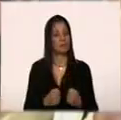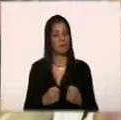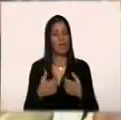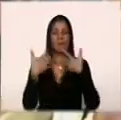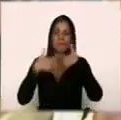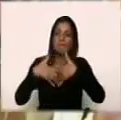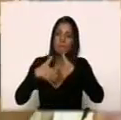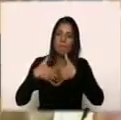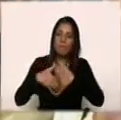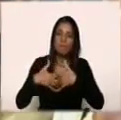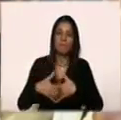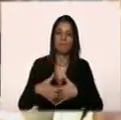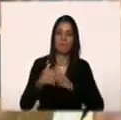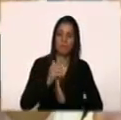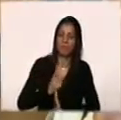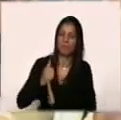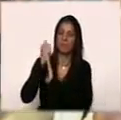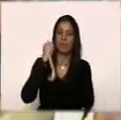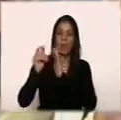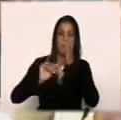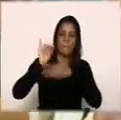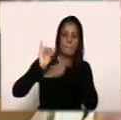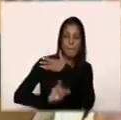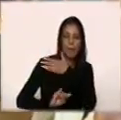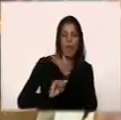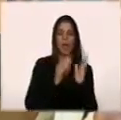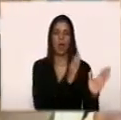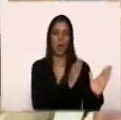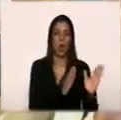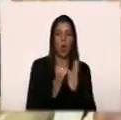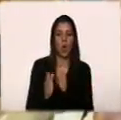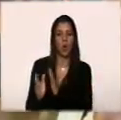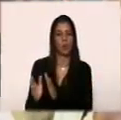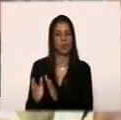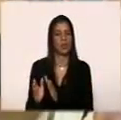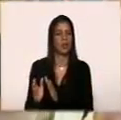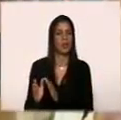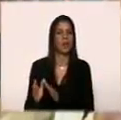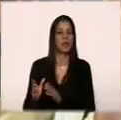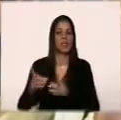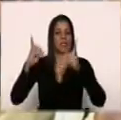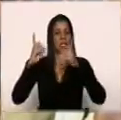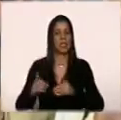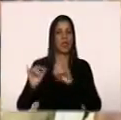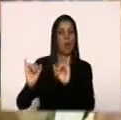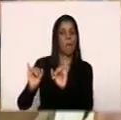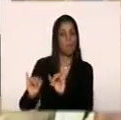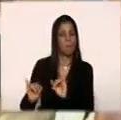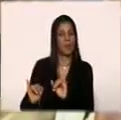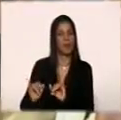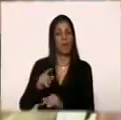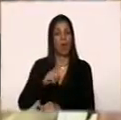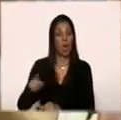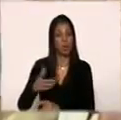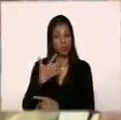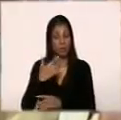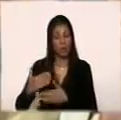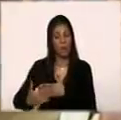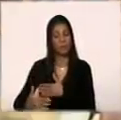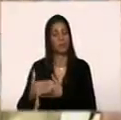producir, sino de dirigir, planificar, organizarse y tomar las decisiones que deben ser a partir de